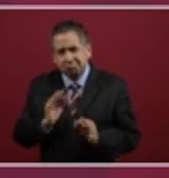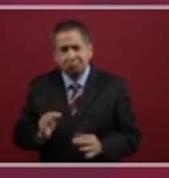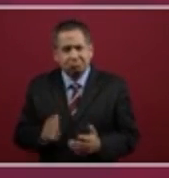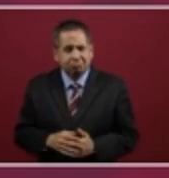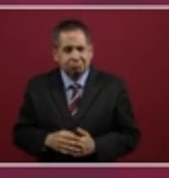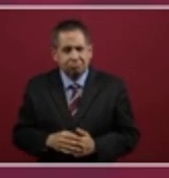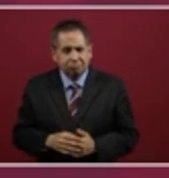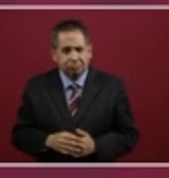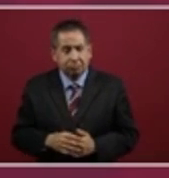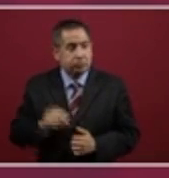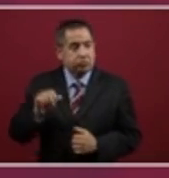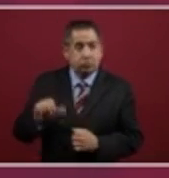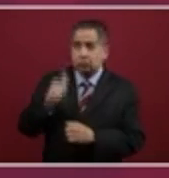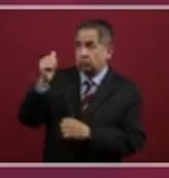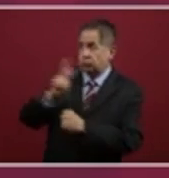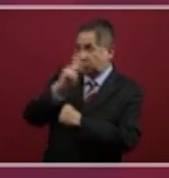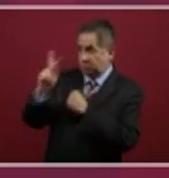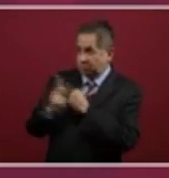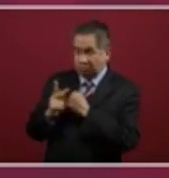que haya muchos países